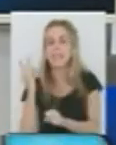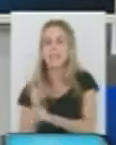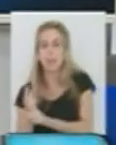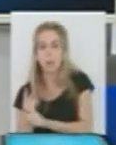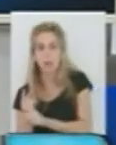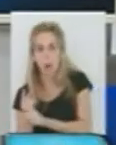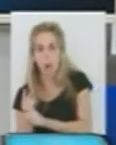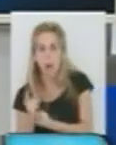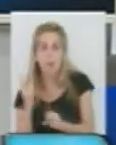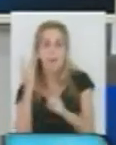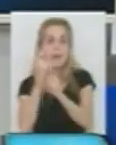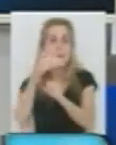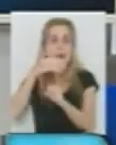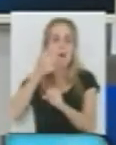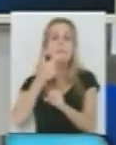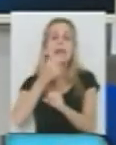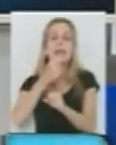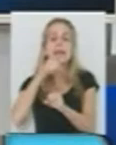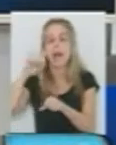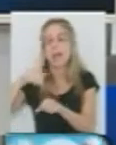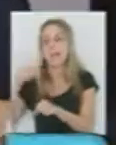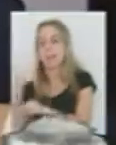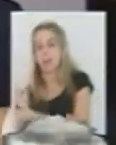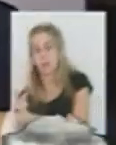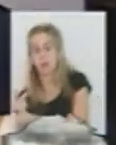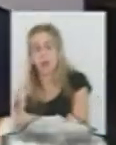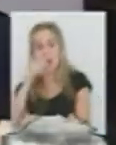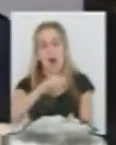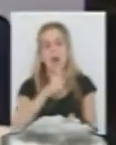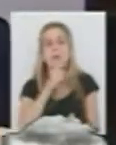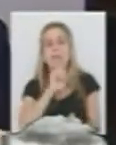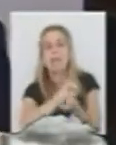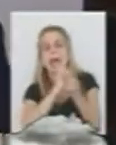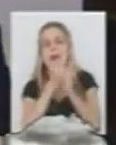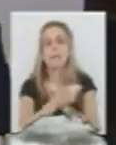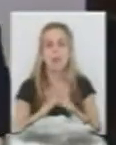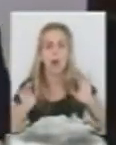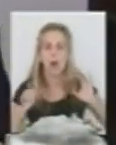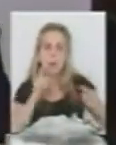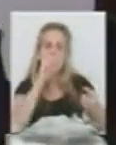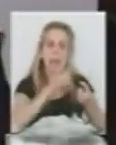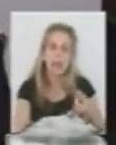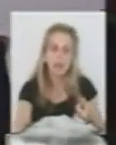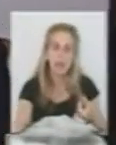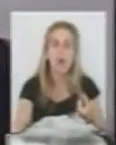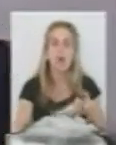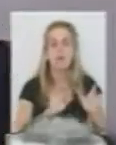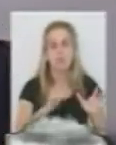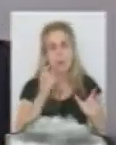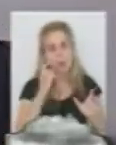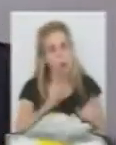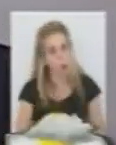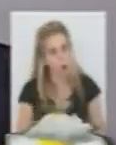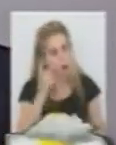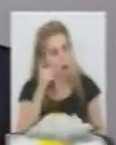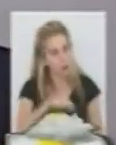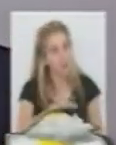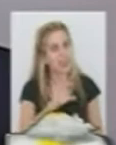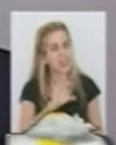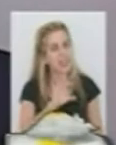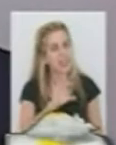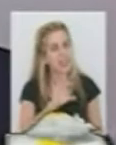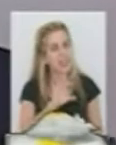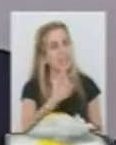que Insaurralde es, bueno, palabras mayores por Jessica Sirio, efecto Tinelli, lo que creamos. Ahora le está costando de vuelta. Vean